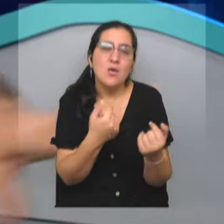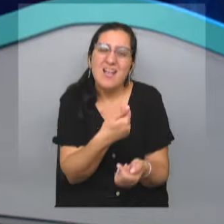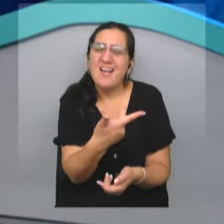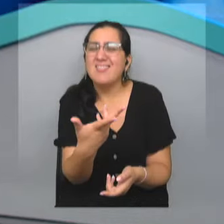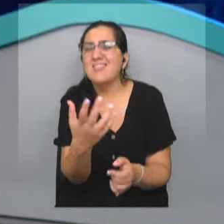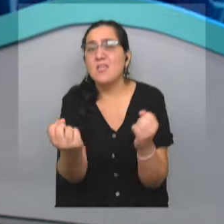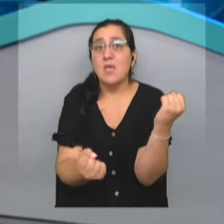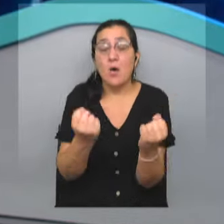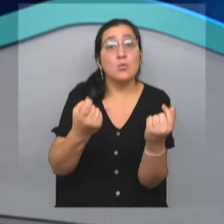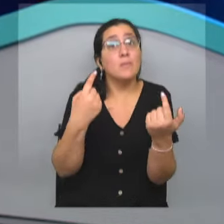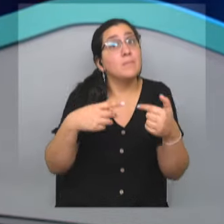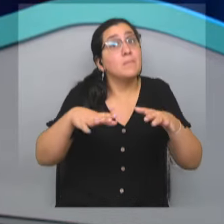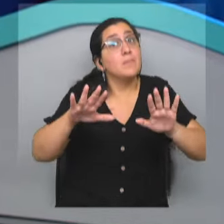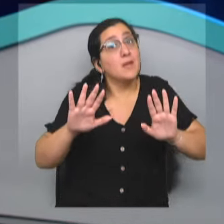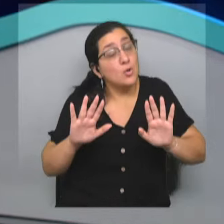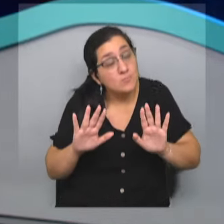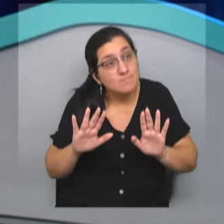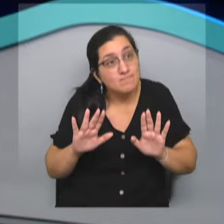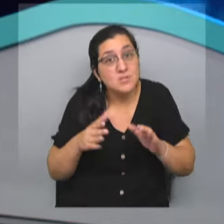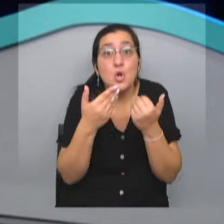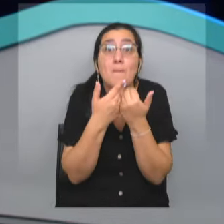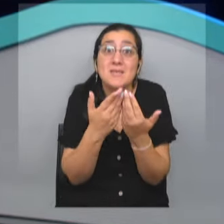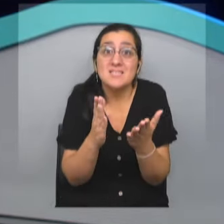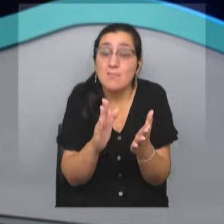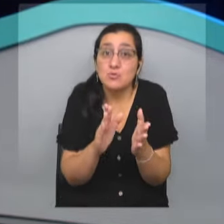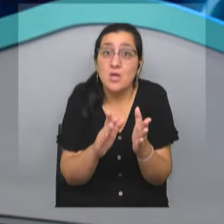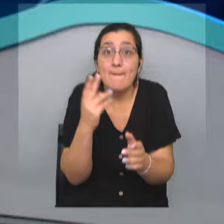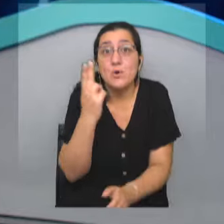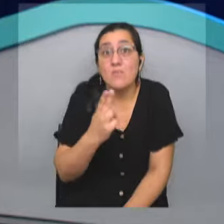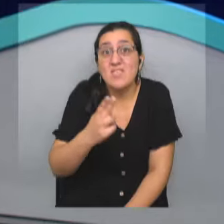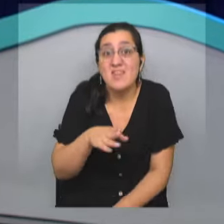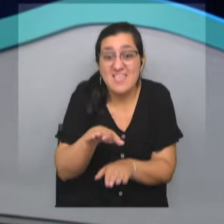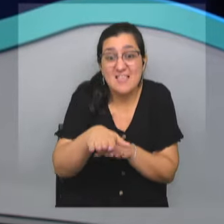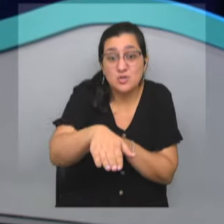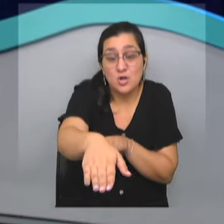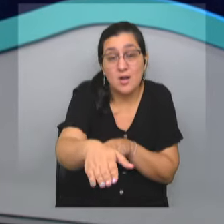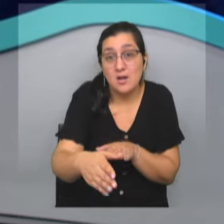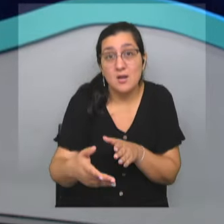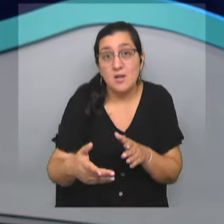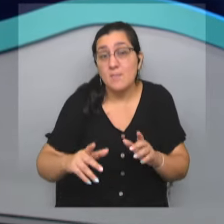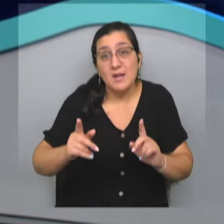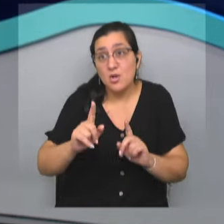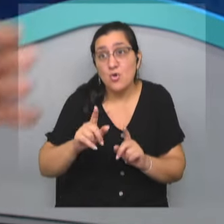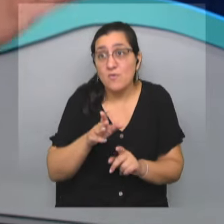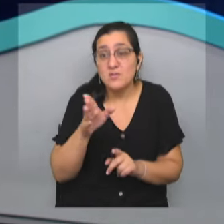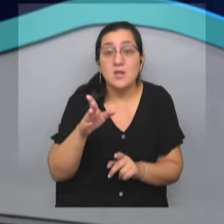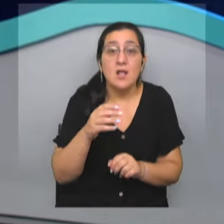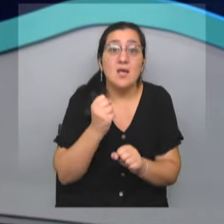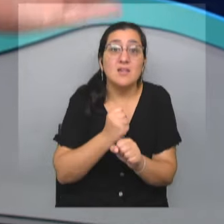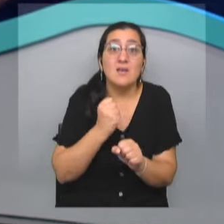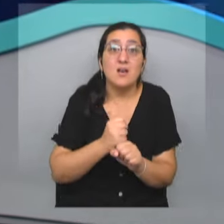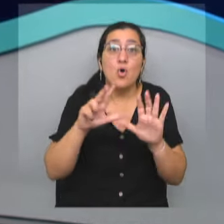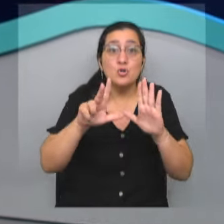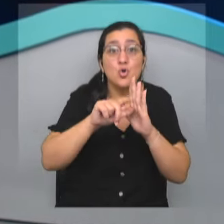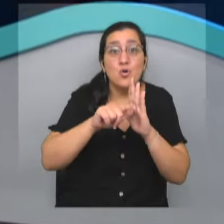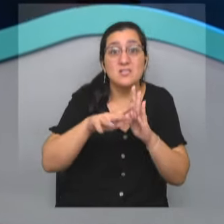de autos, pero bueno, si no empezamos por algún lugar a desestimular que la gente vaya a trabajar